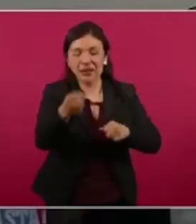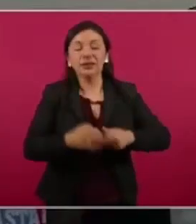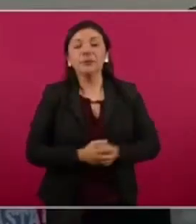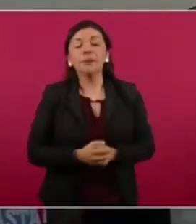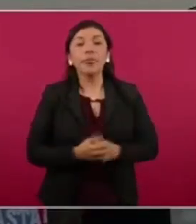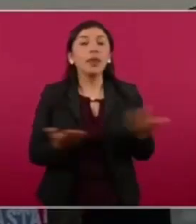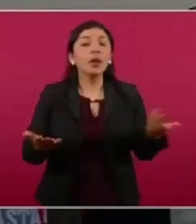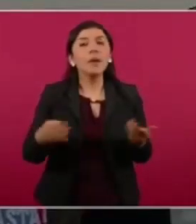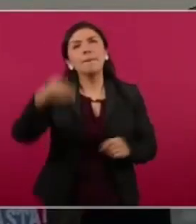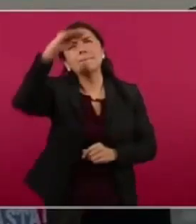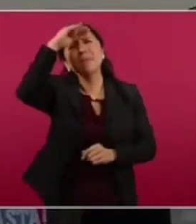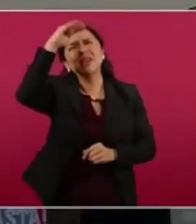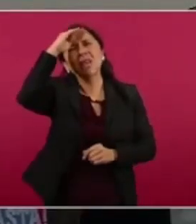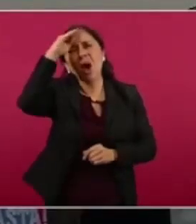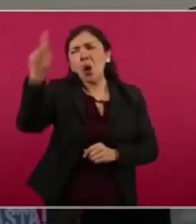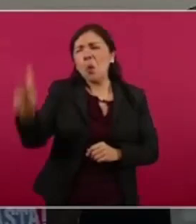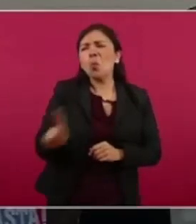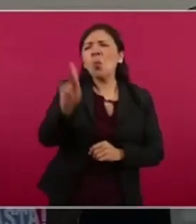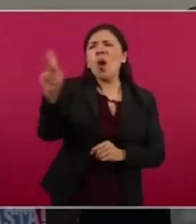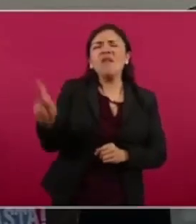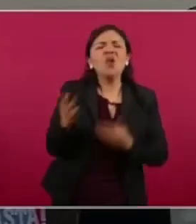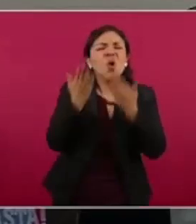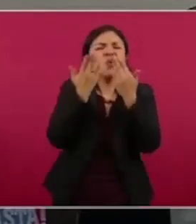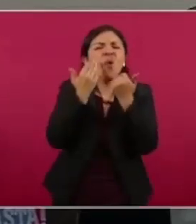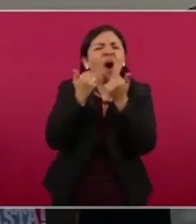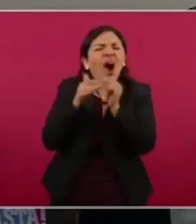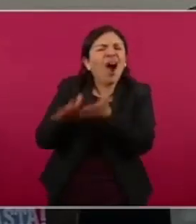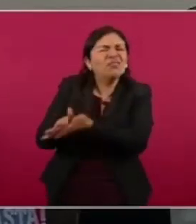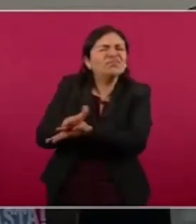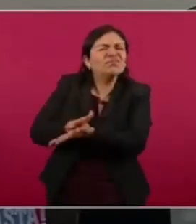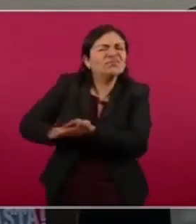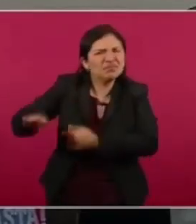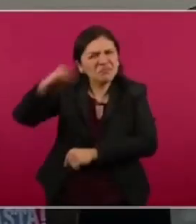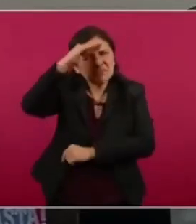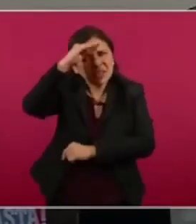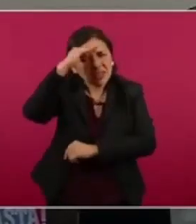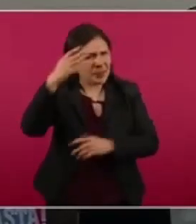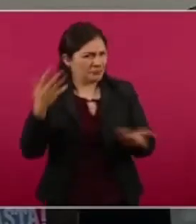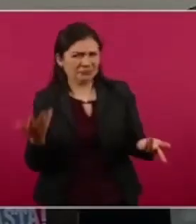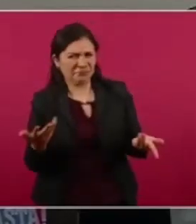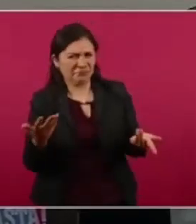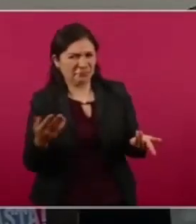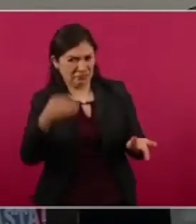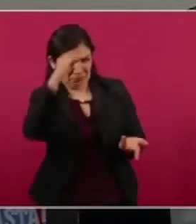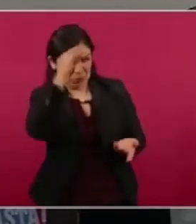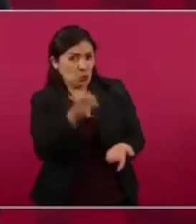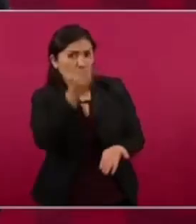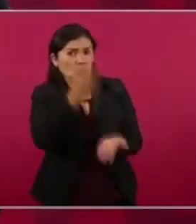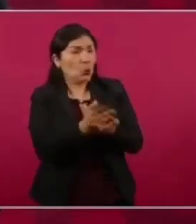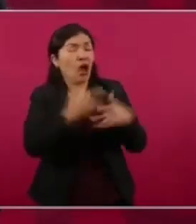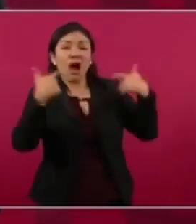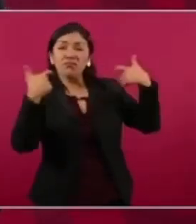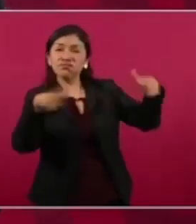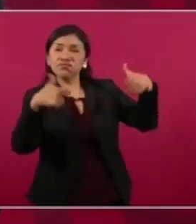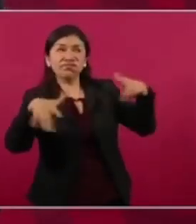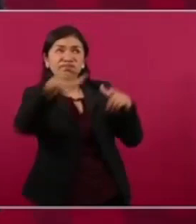de que pensaban que el pueblo no existía. Entonces, ¿qué quieren? ¿Una oligarquía?